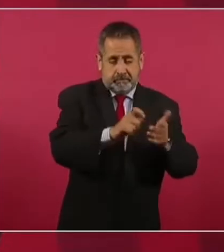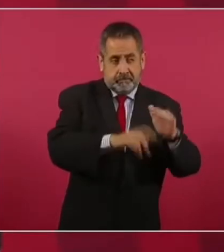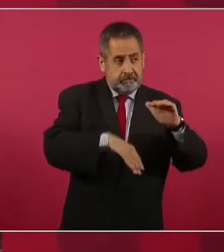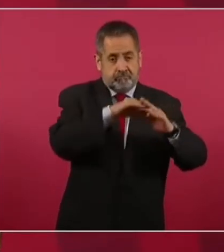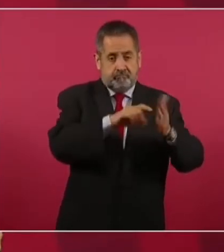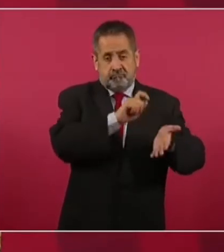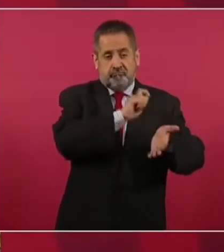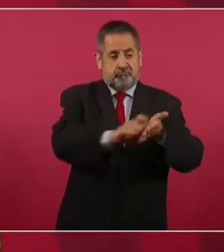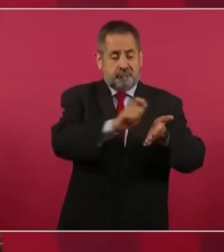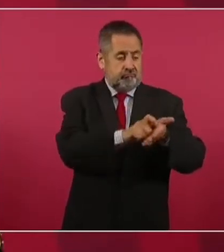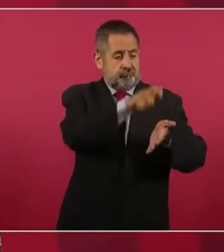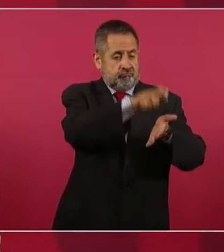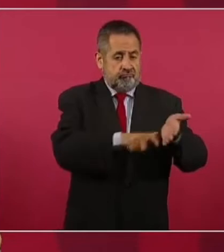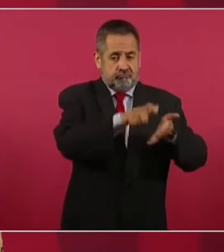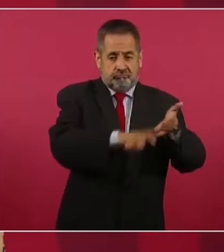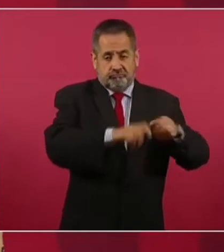era